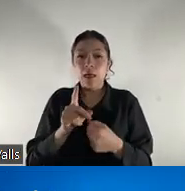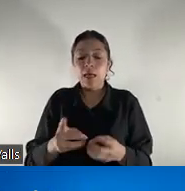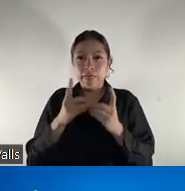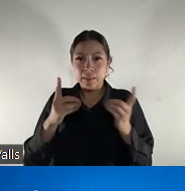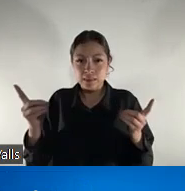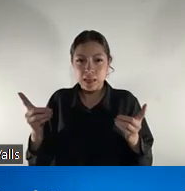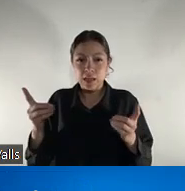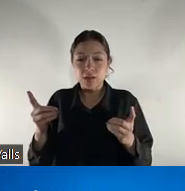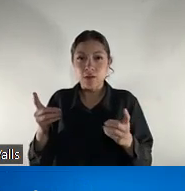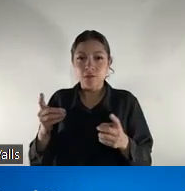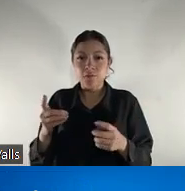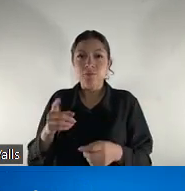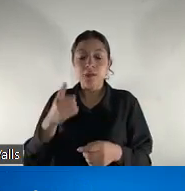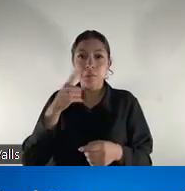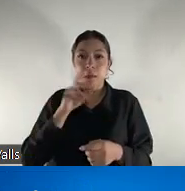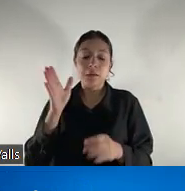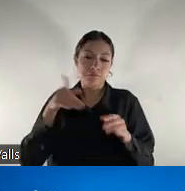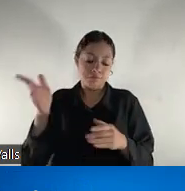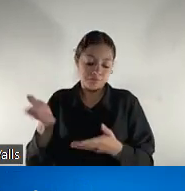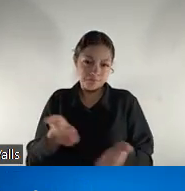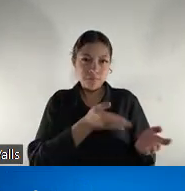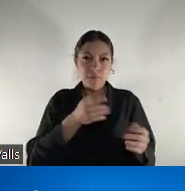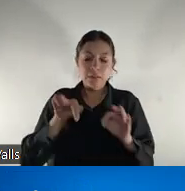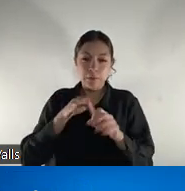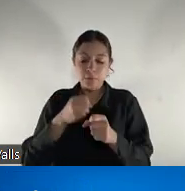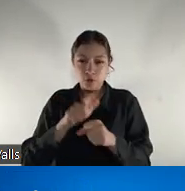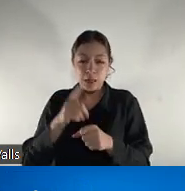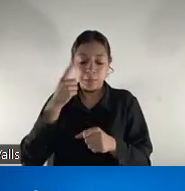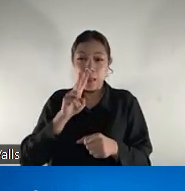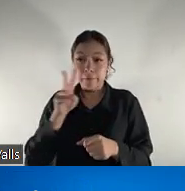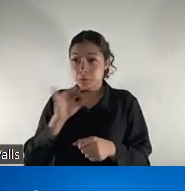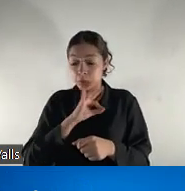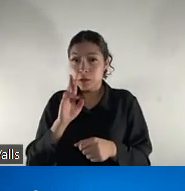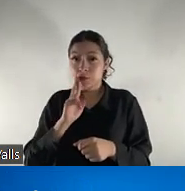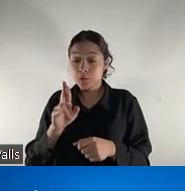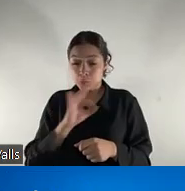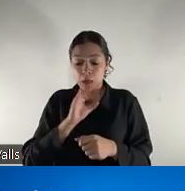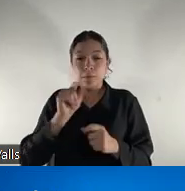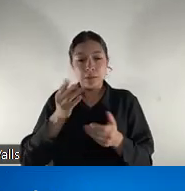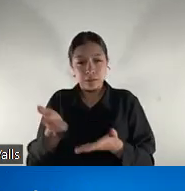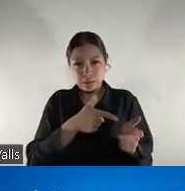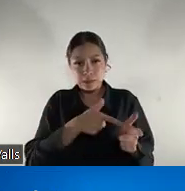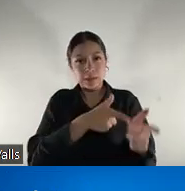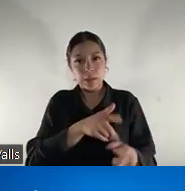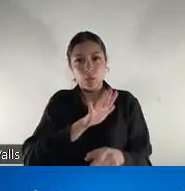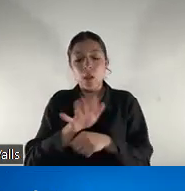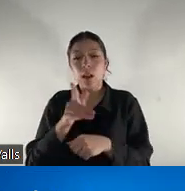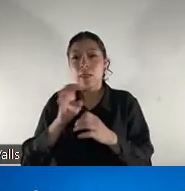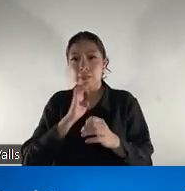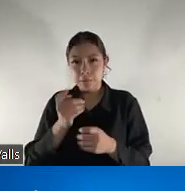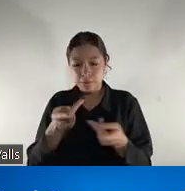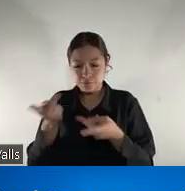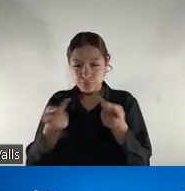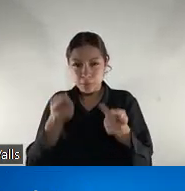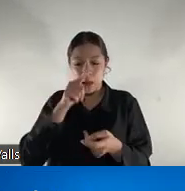a la entrevista. Si contamos con la capacidad de respuesta, pasa al siguiente paso, que es la entrevista y orientación por